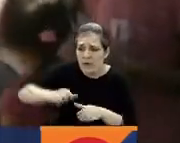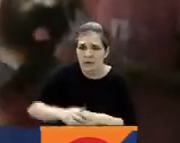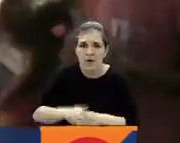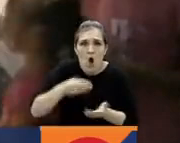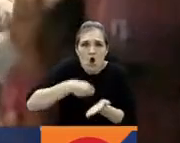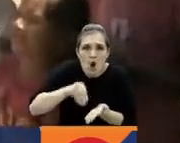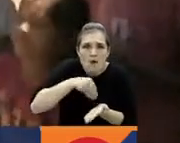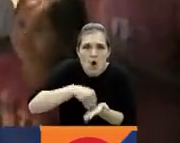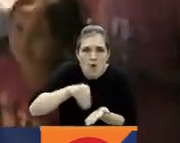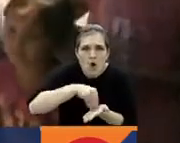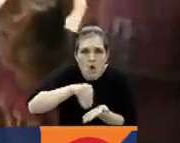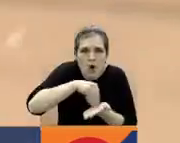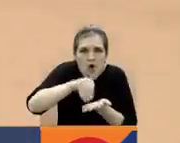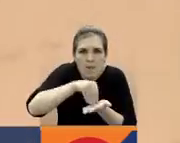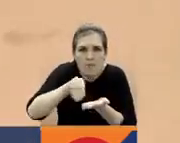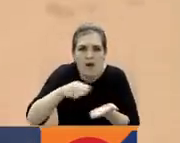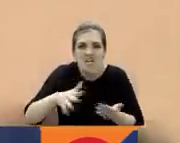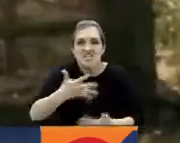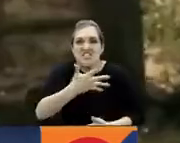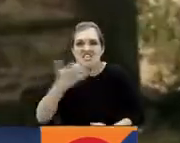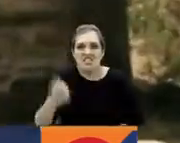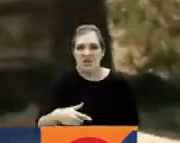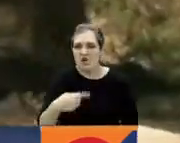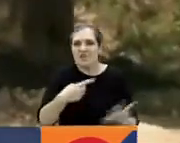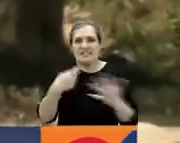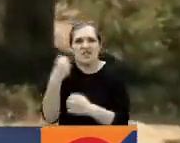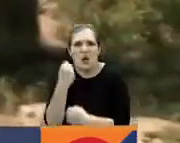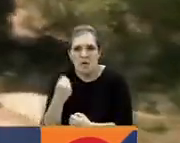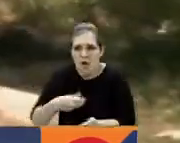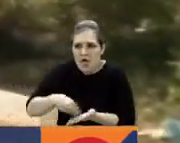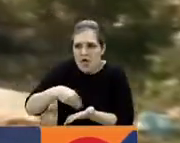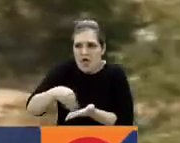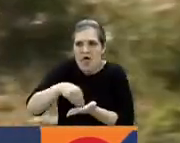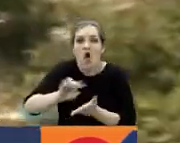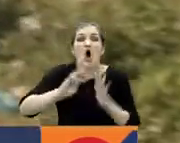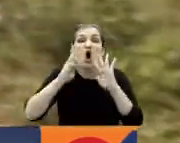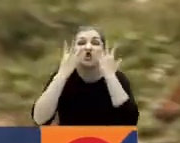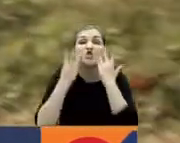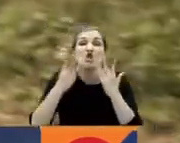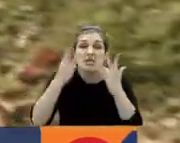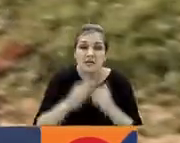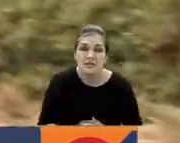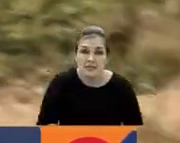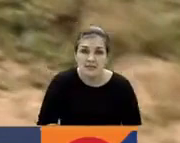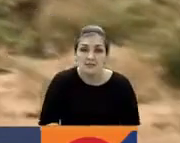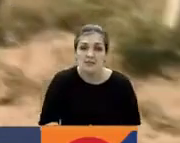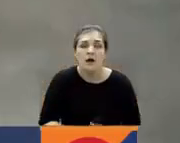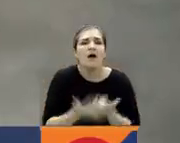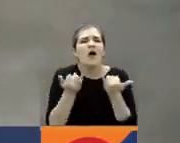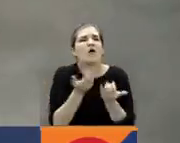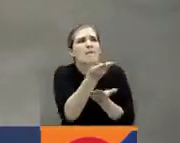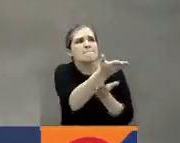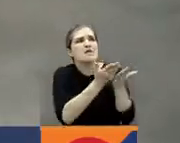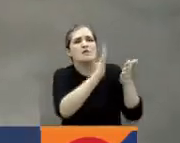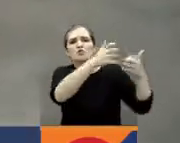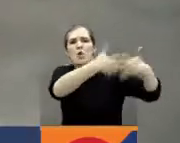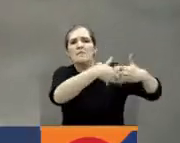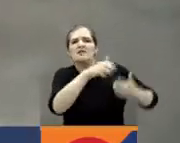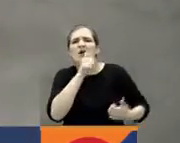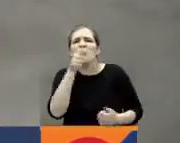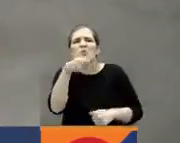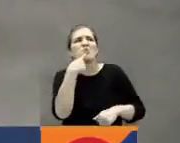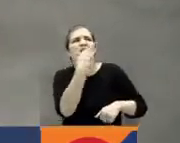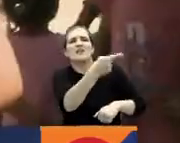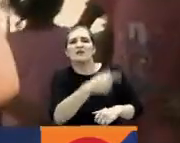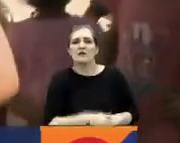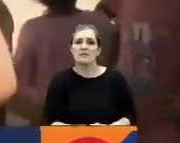agua salobre a 500 y a 600 pesos, ya llevamos en esto 8 días. Señora Mari, ¿qué le pide a la empresa prestadora del servicio? Que